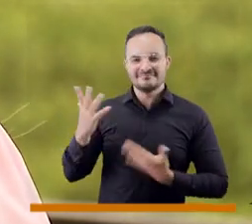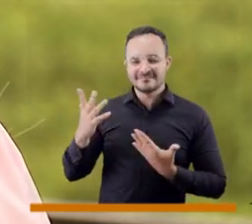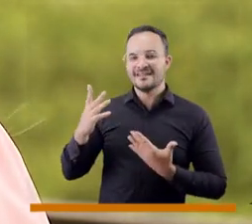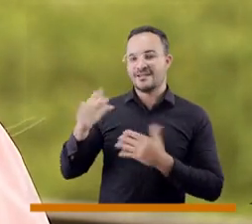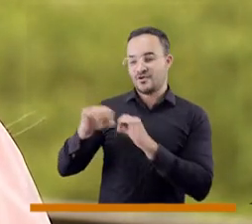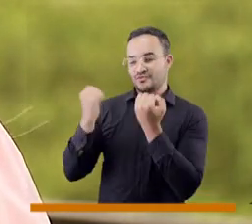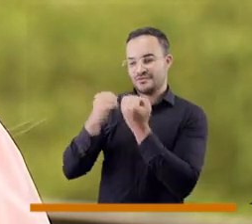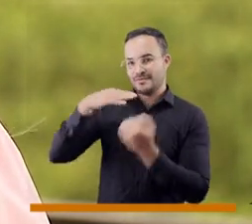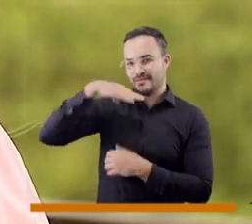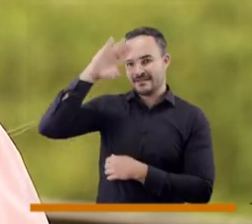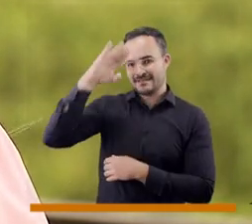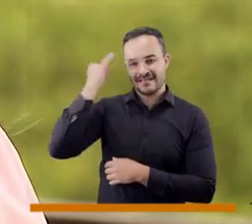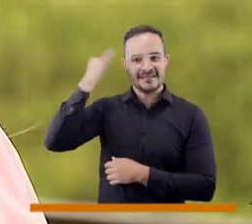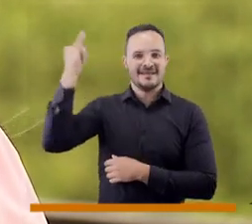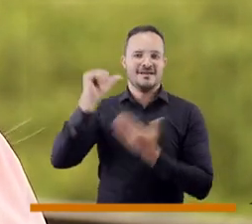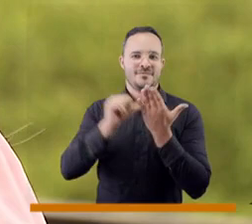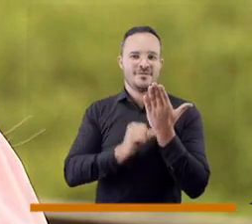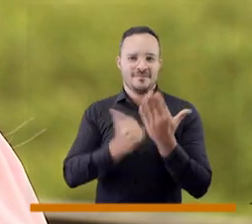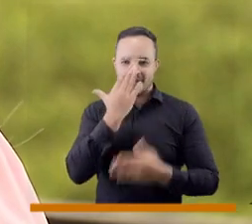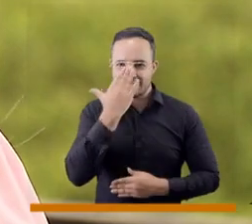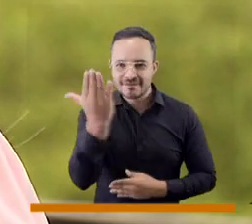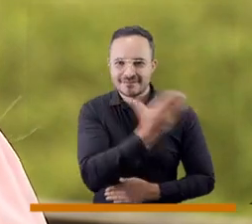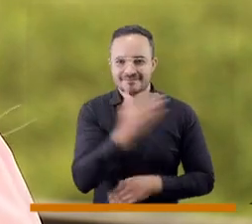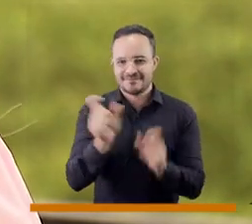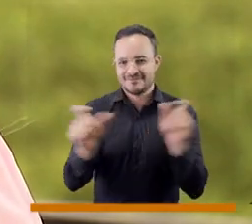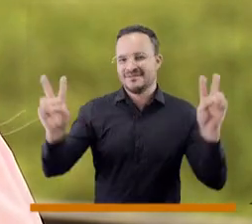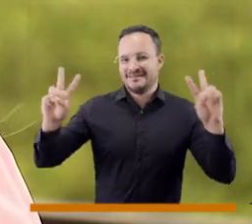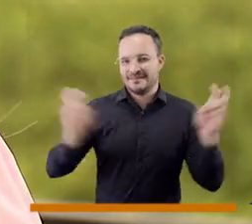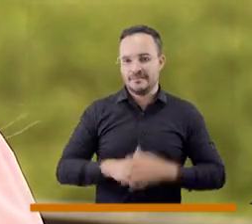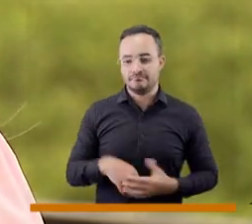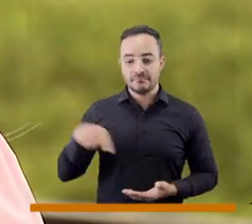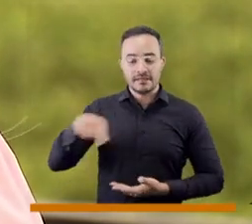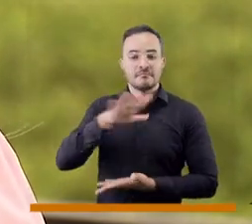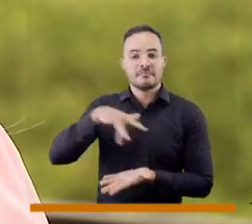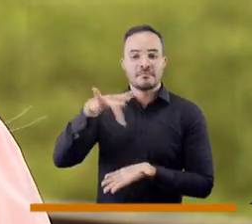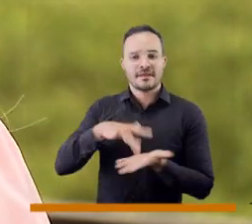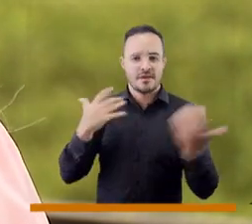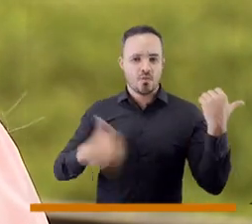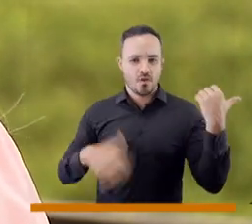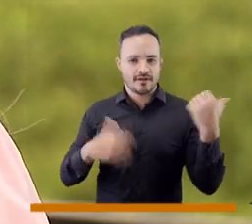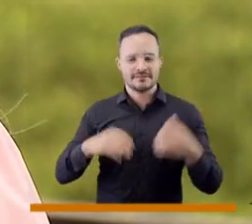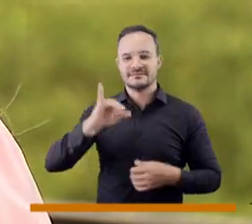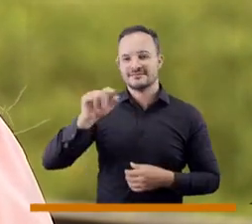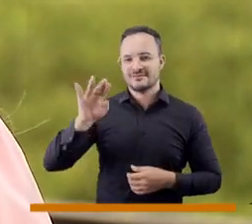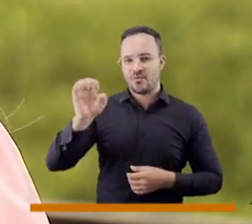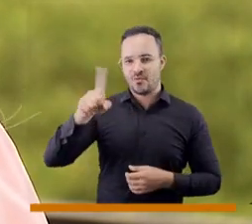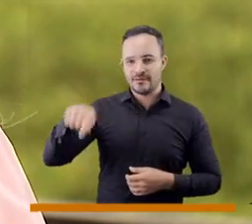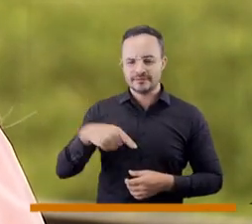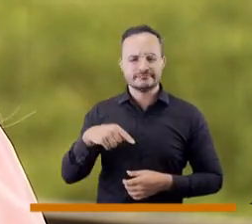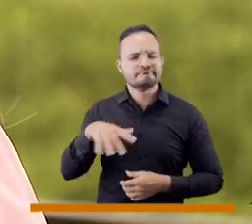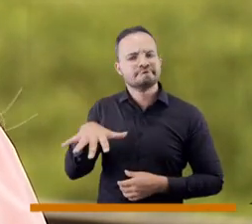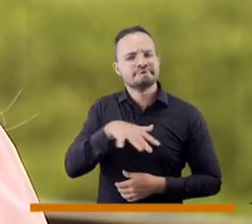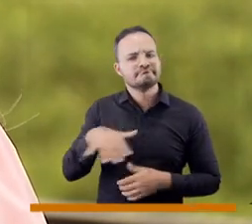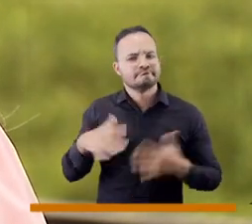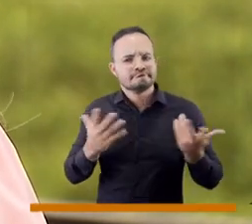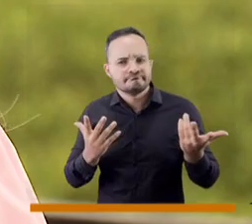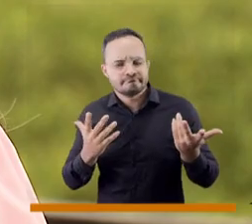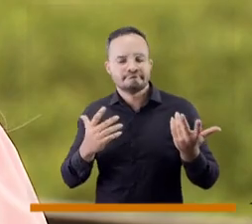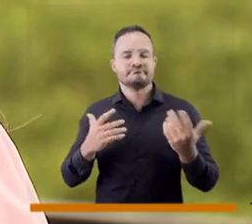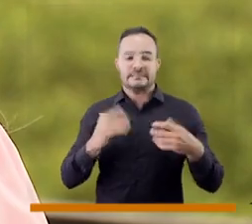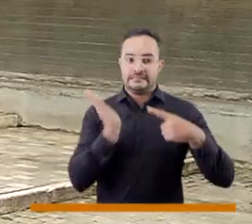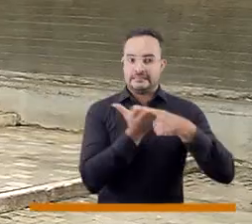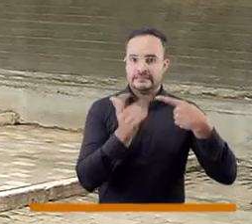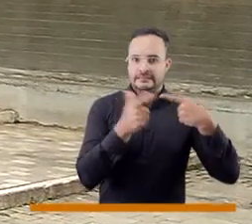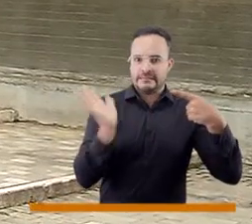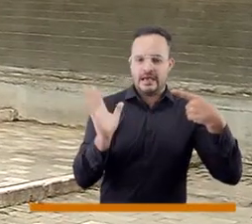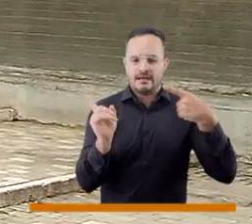a la Gente a través de nuestro canal Telemedellín, hoy desde el Parque Juanes, donde hablaremos en este segundo segmento del